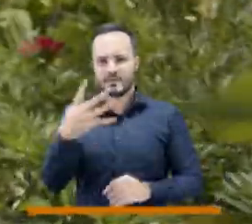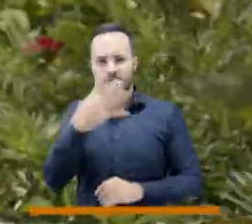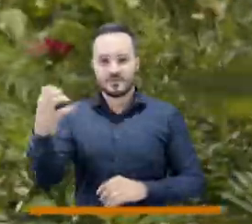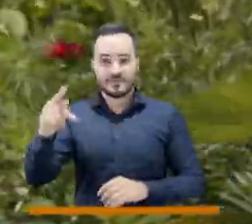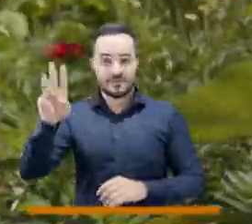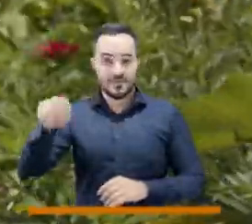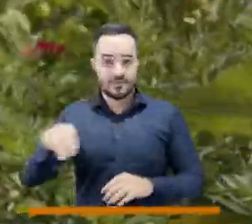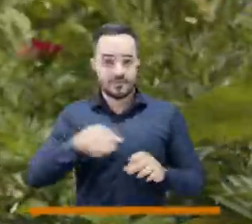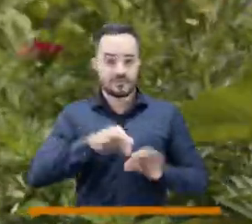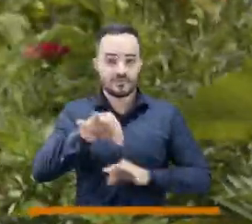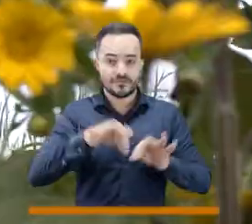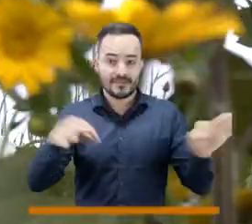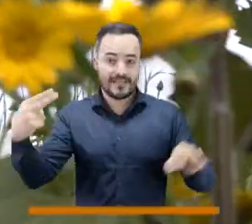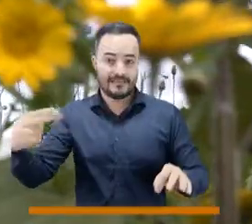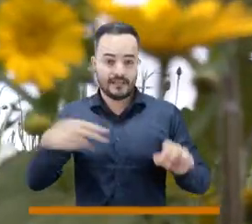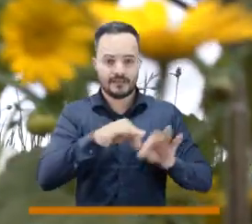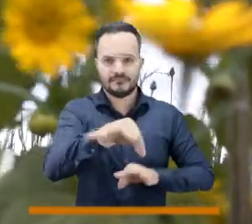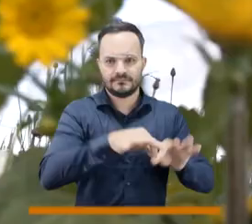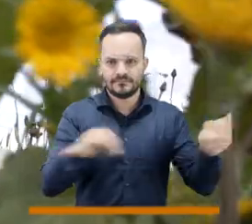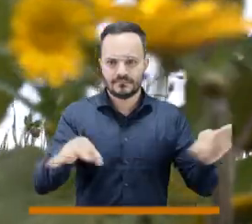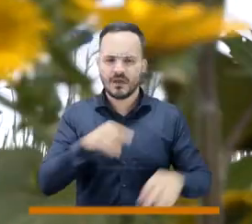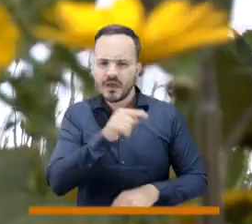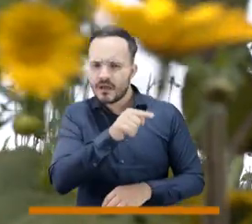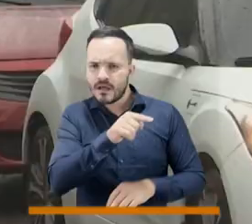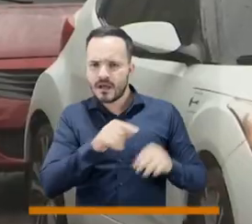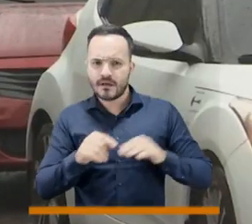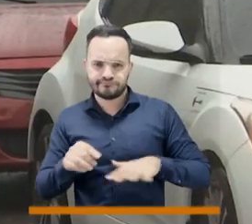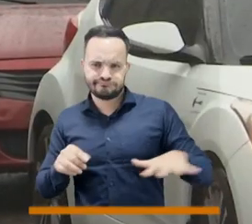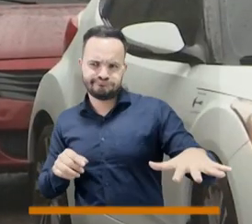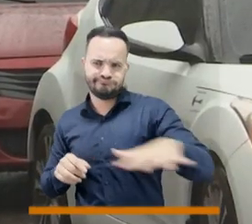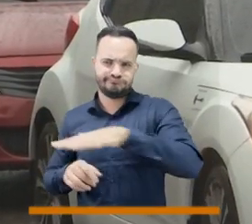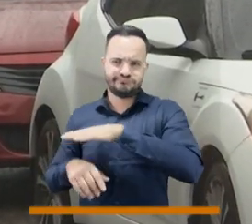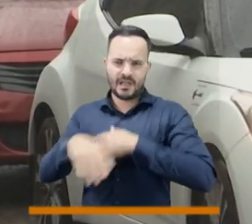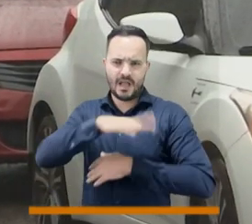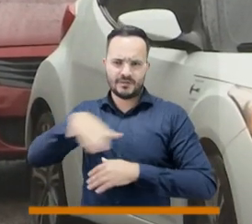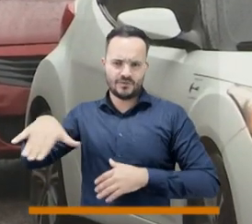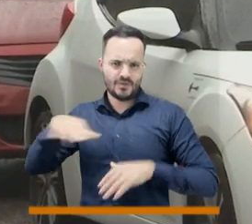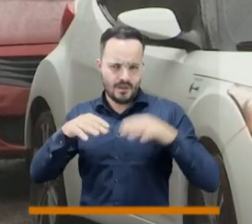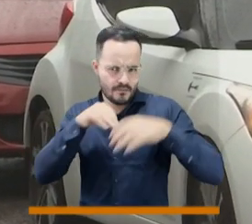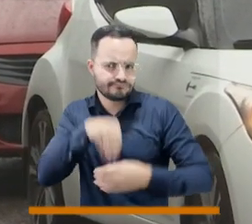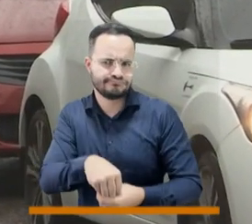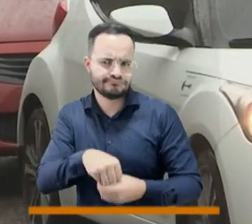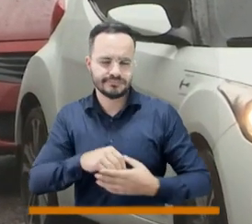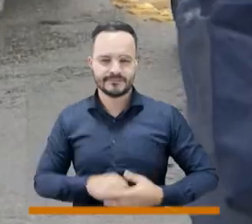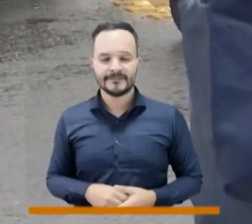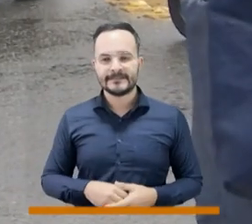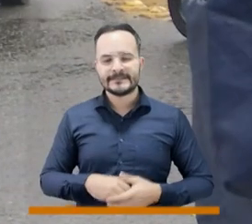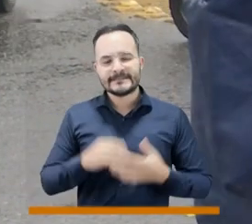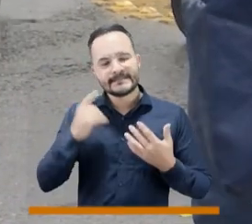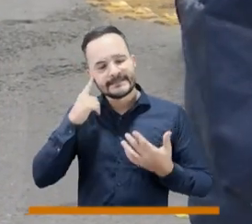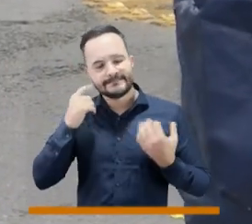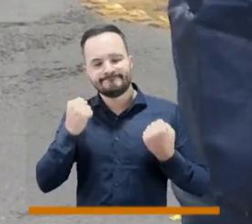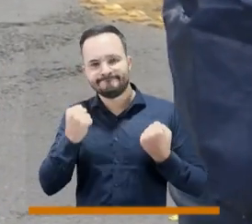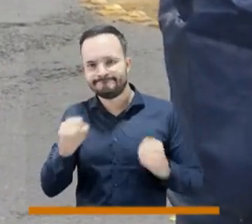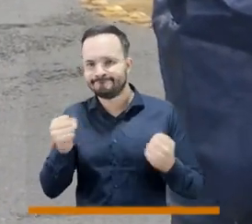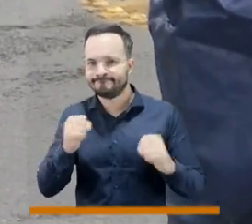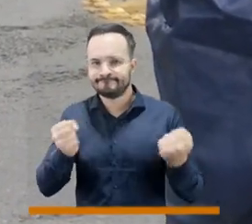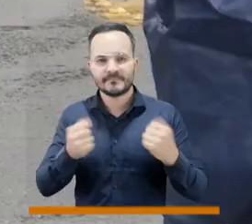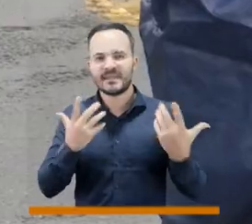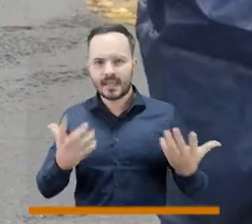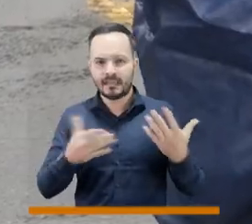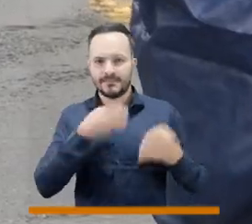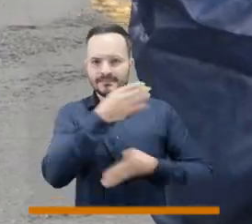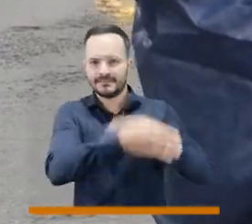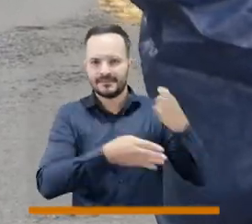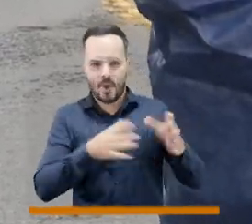parte del altiplano oriental de Antioquia. Uno de los dolores de cabeza ha sido siempre su vía de acceso. Hoy, en